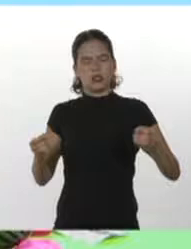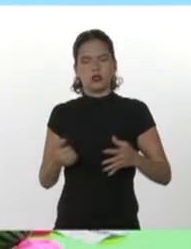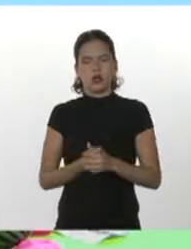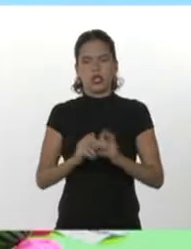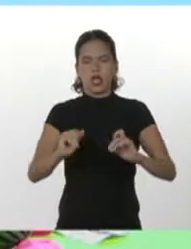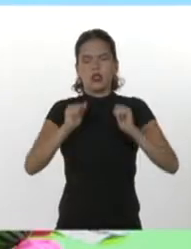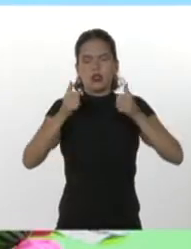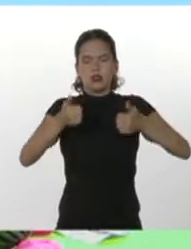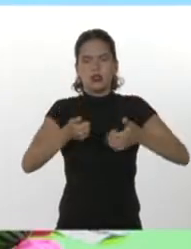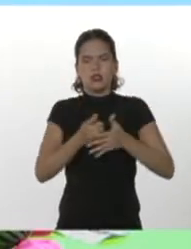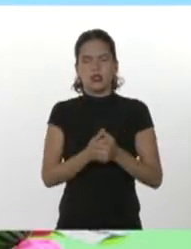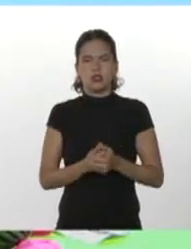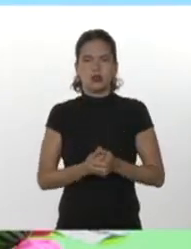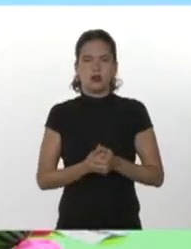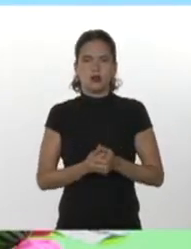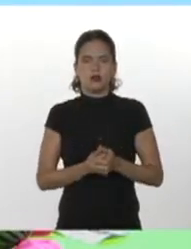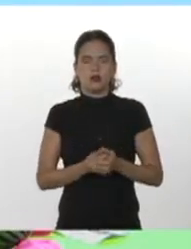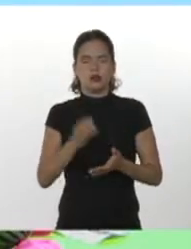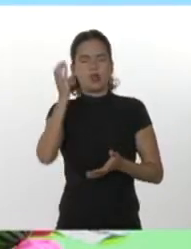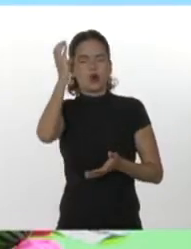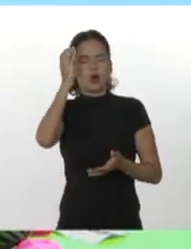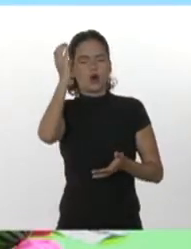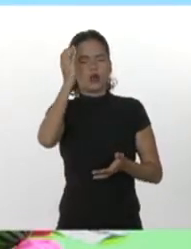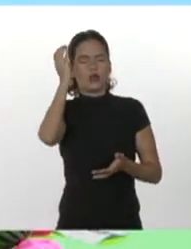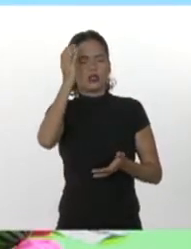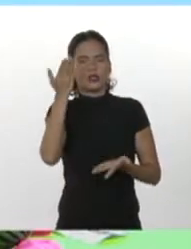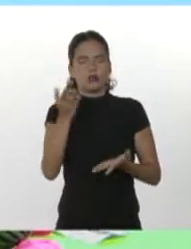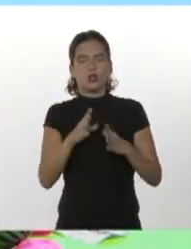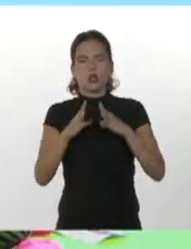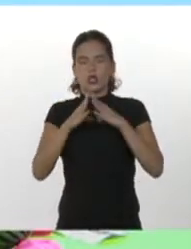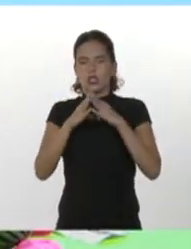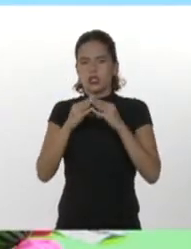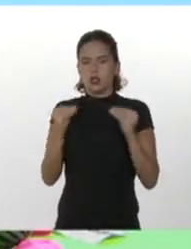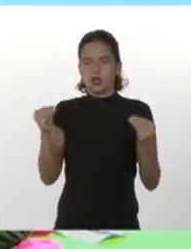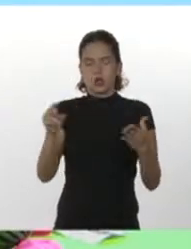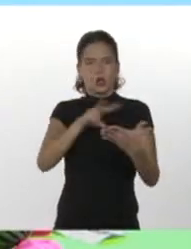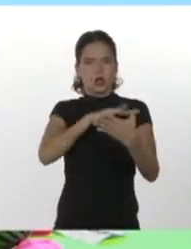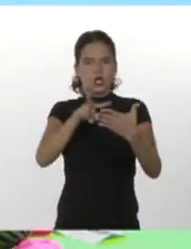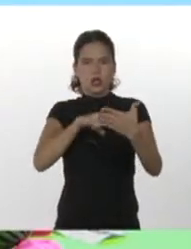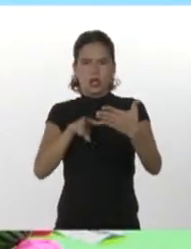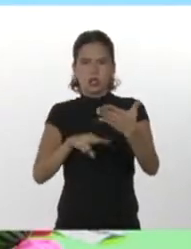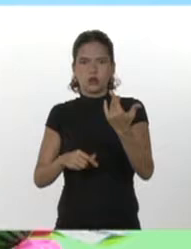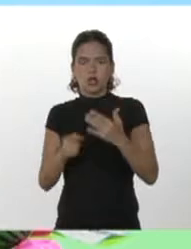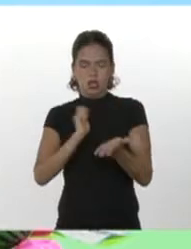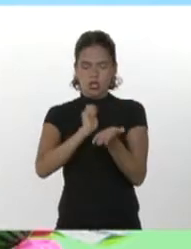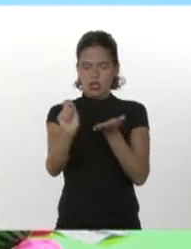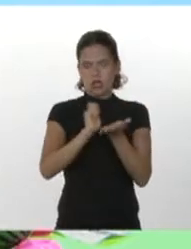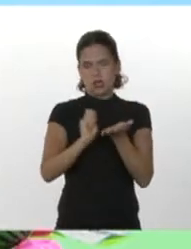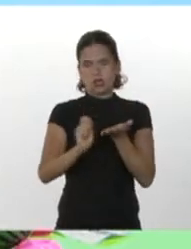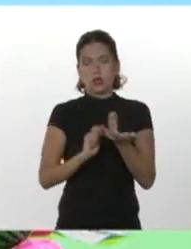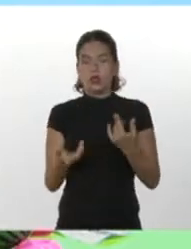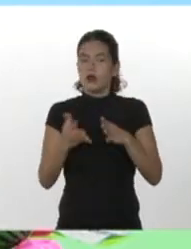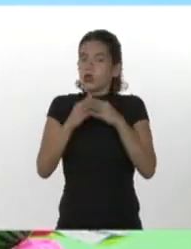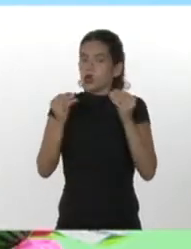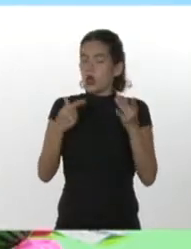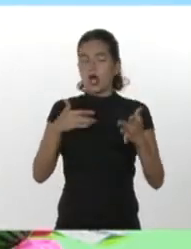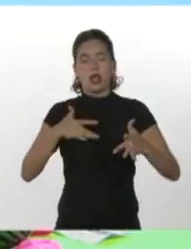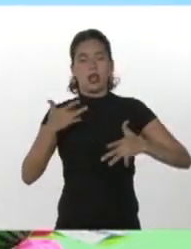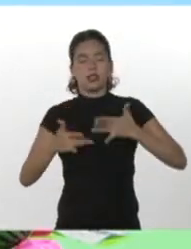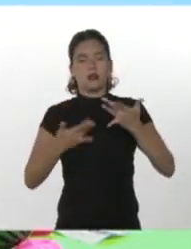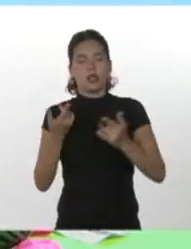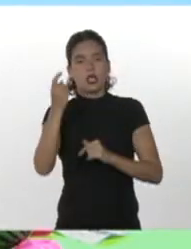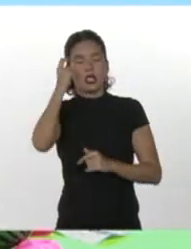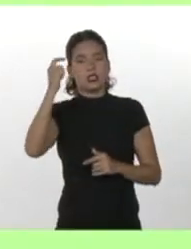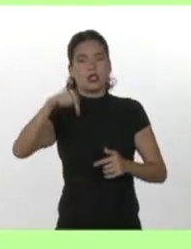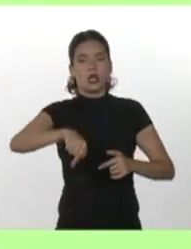e iniciamos con el conocimiento de todo esto de lectura y escritura. Estas fueron las actividades del día